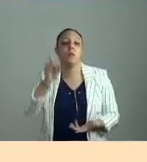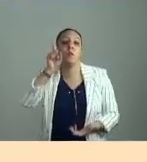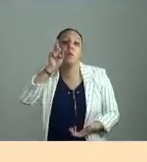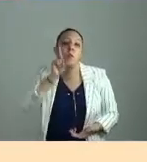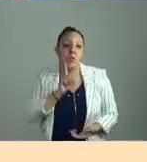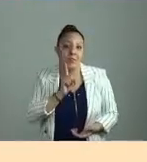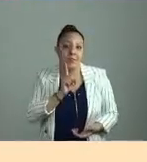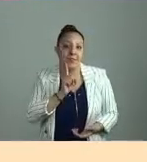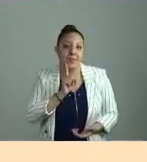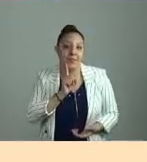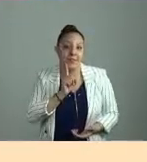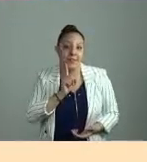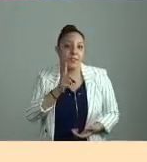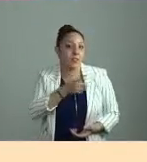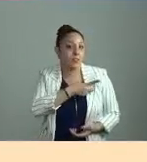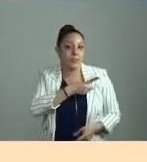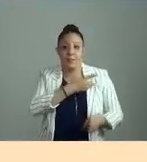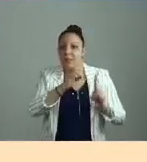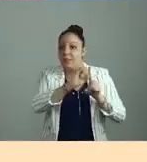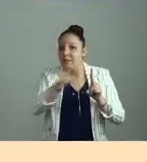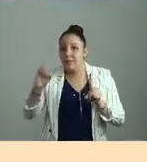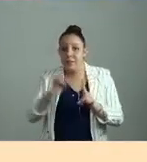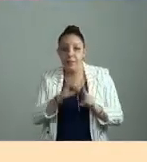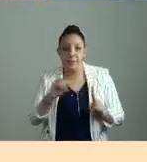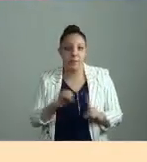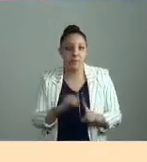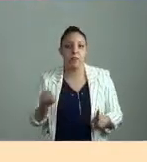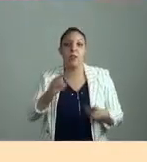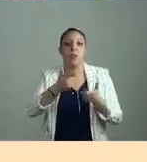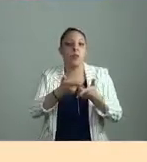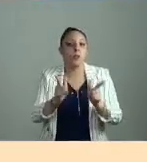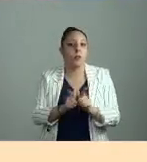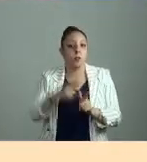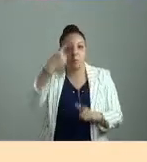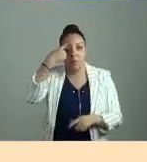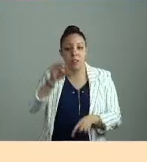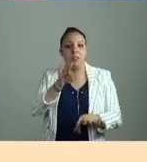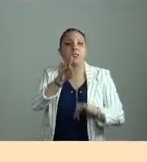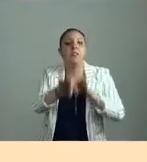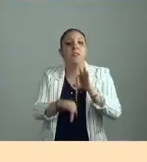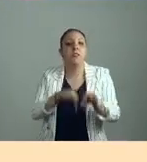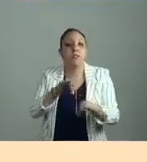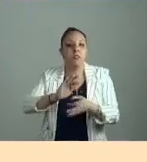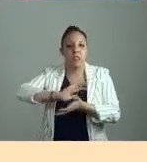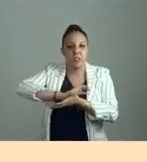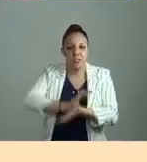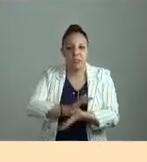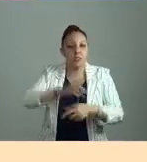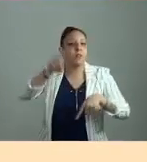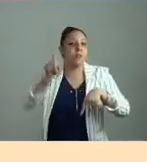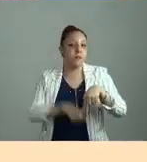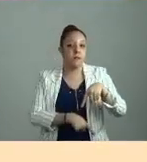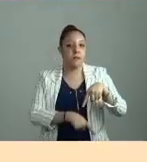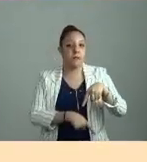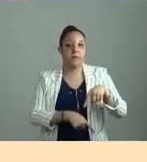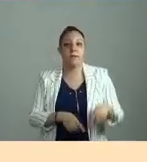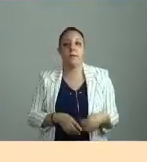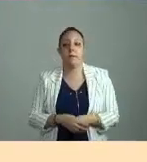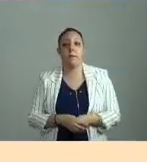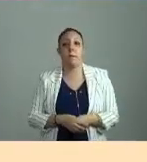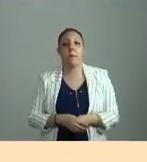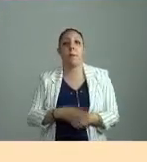para garantizar la reproducción he aquí yo he visto algo que muy fundamental